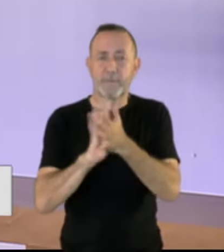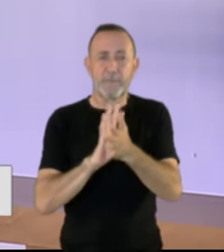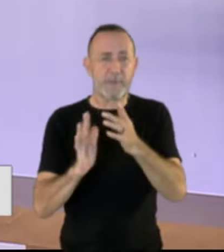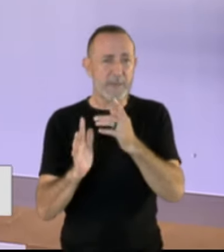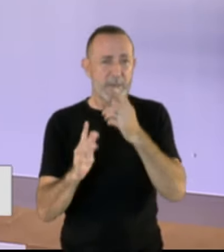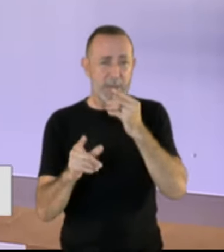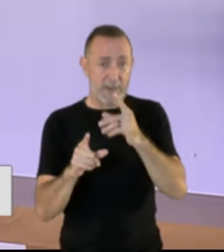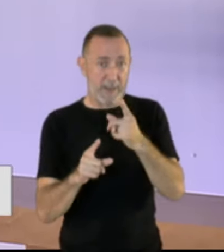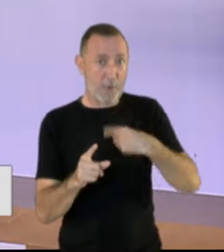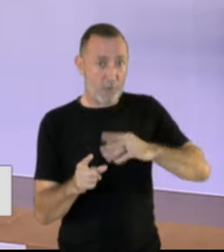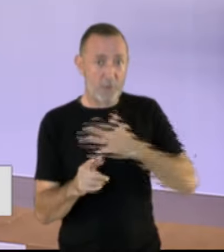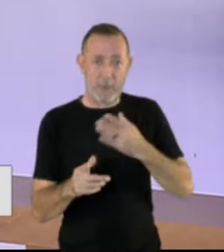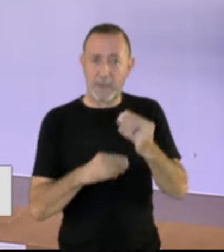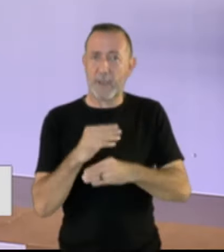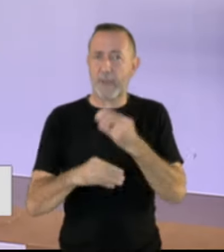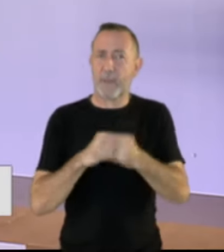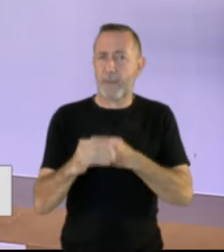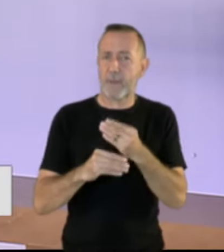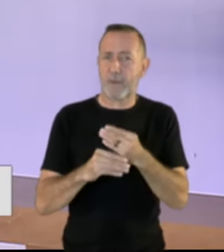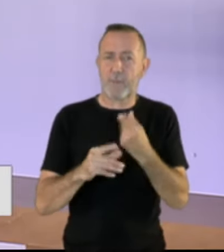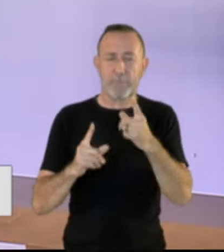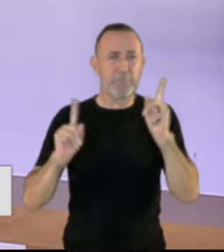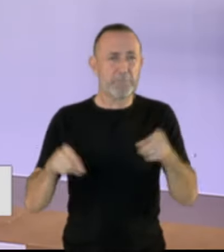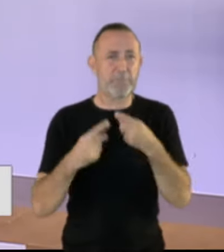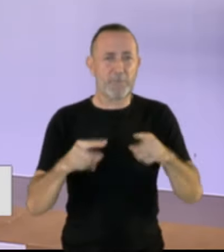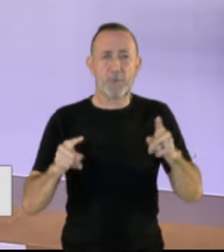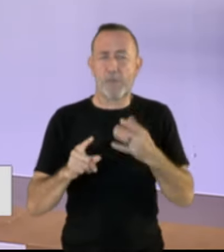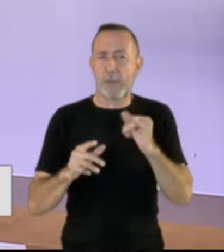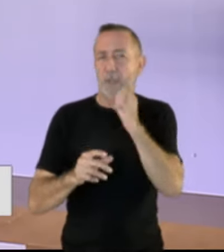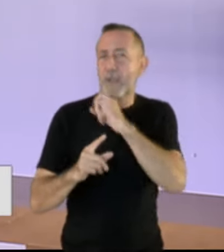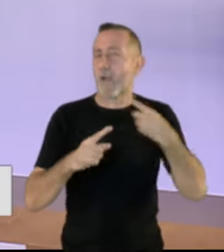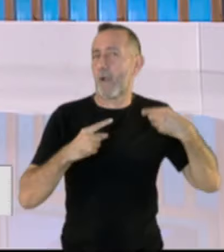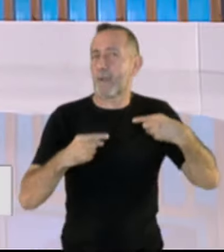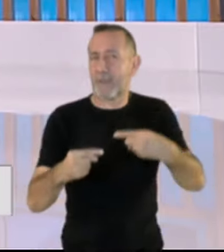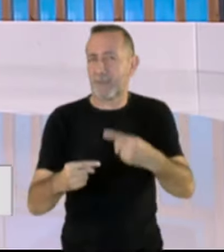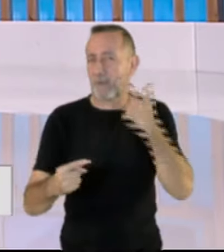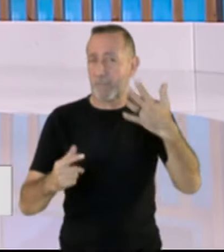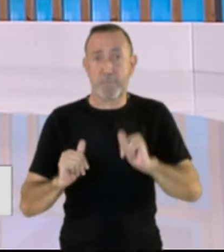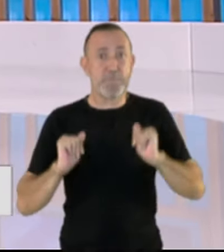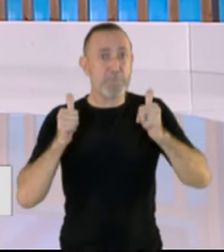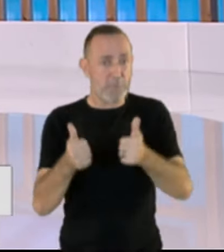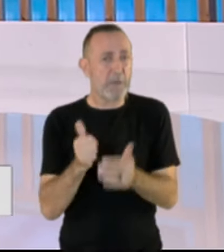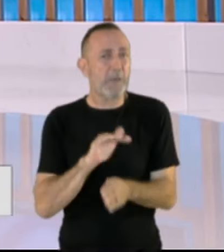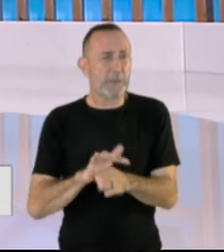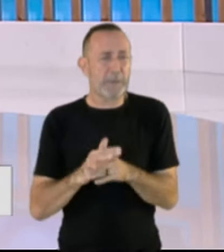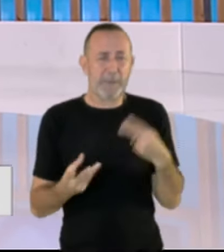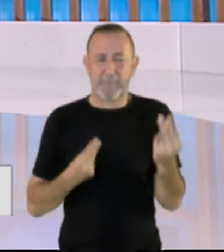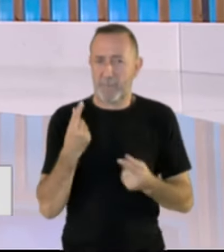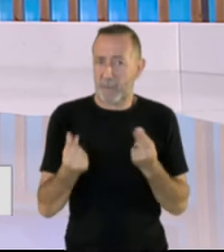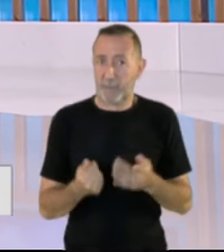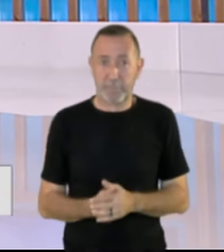historia o sea clásicos que se reviven y la nueva generación siguen bailando Bueno un tema para la historia Sí papi chulo